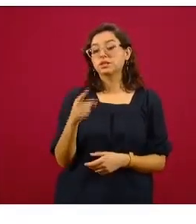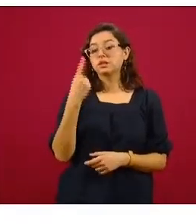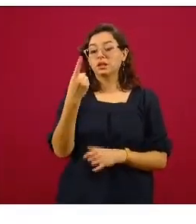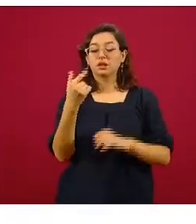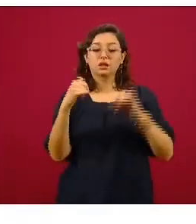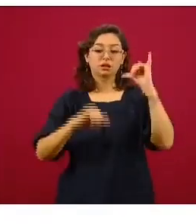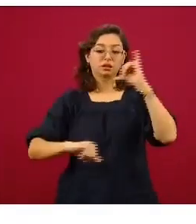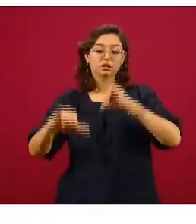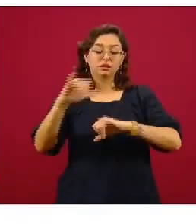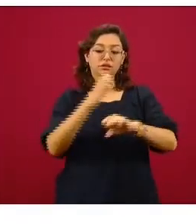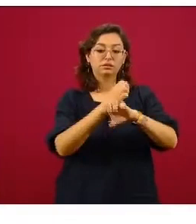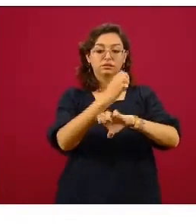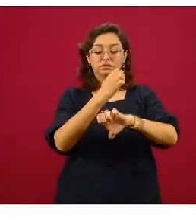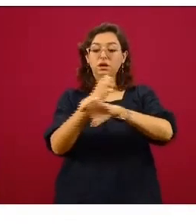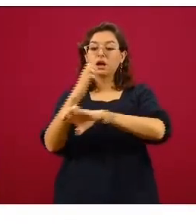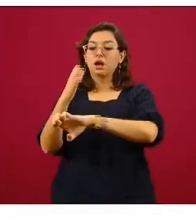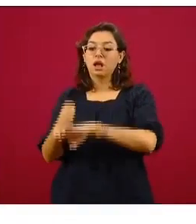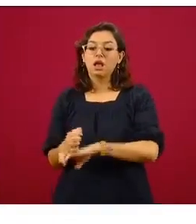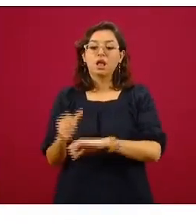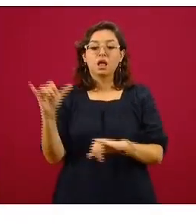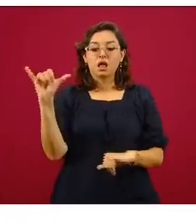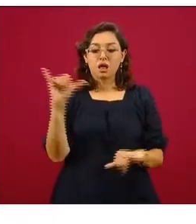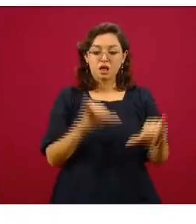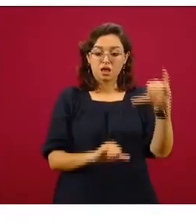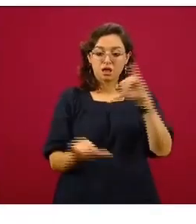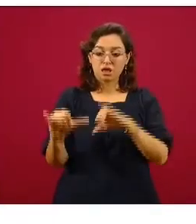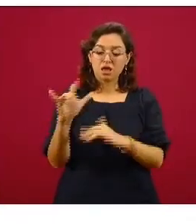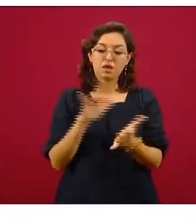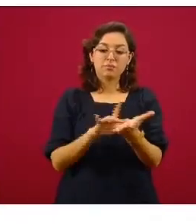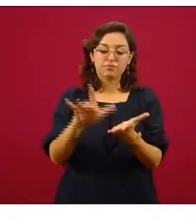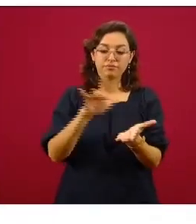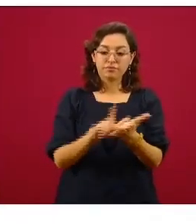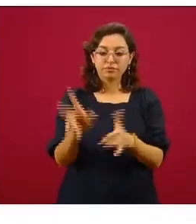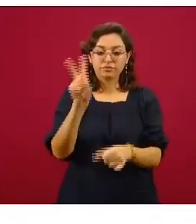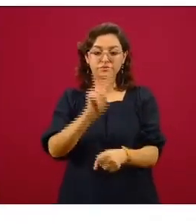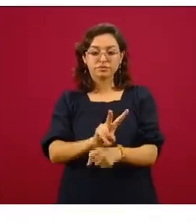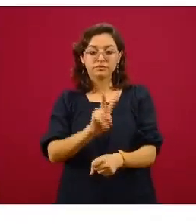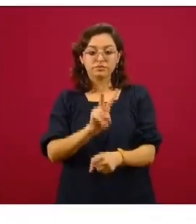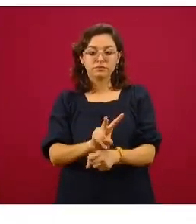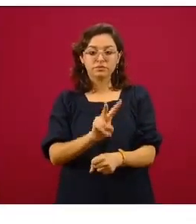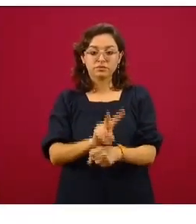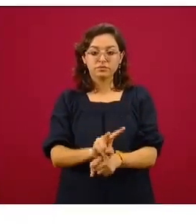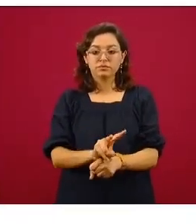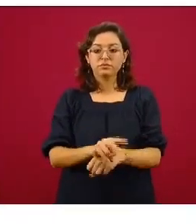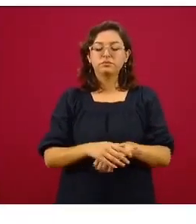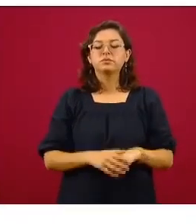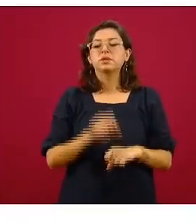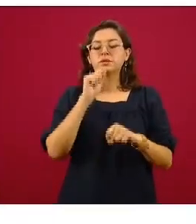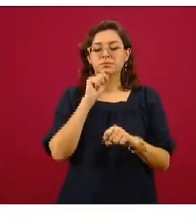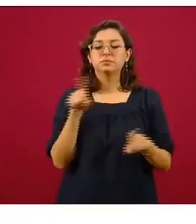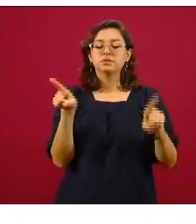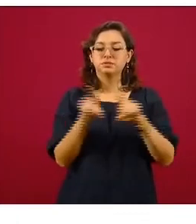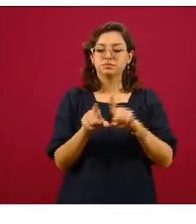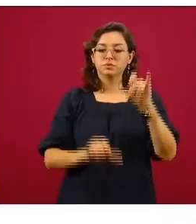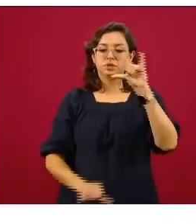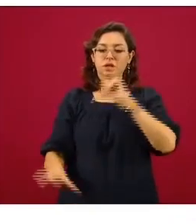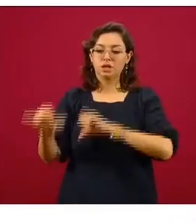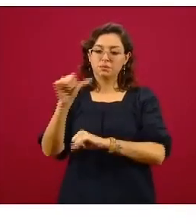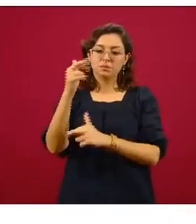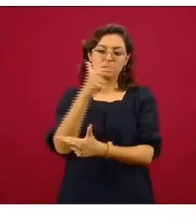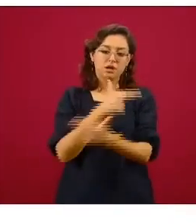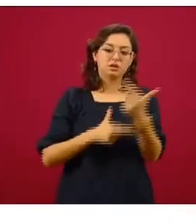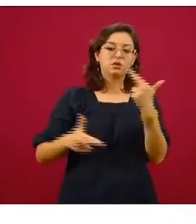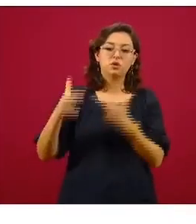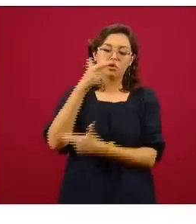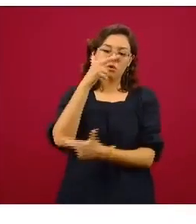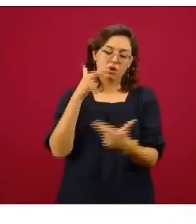laboratorios estatales, incluyen a los laboratorios de apoyo a la vigilancia epidemiológica y incluyen a los laboratorios regionales